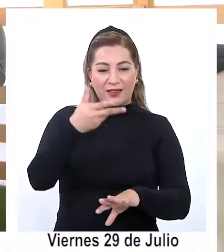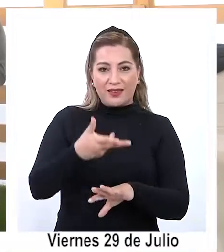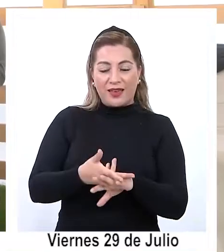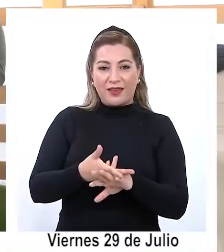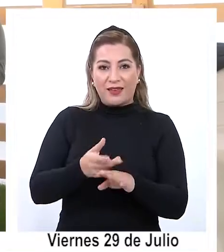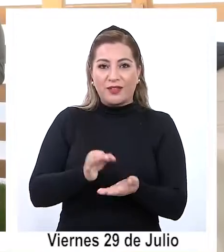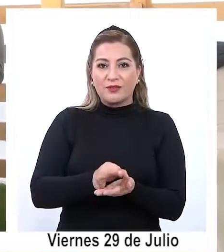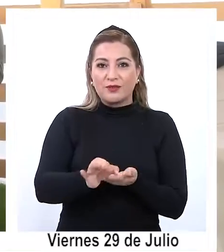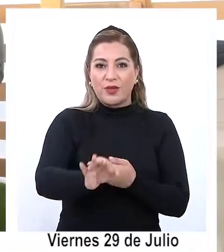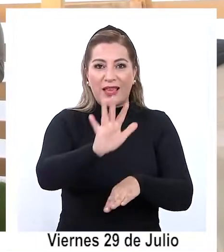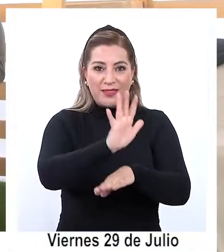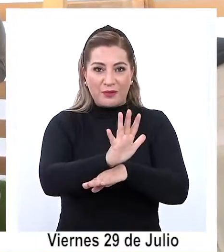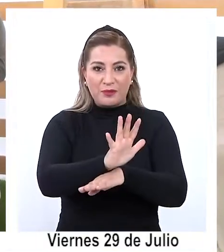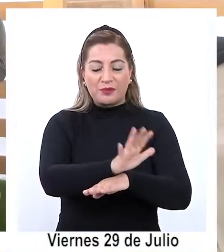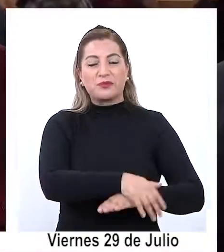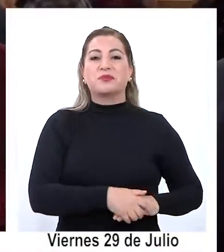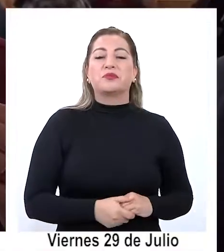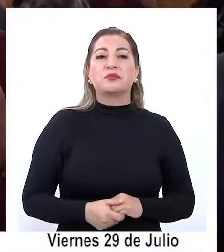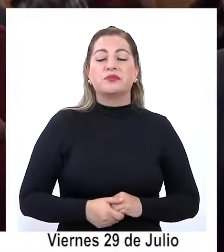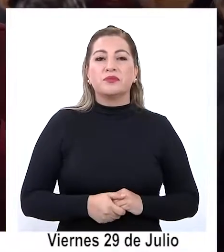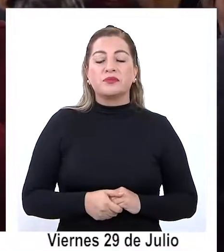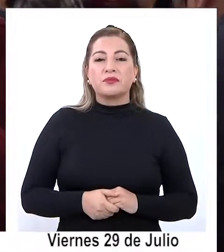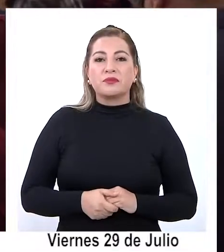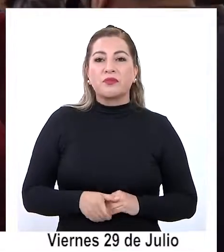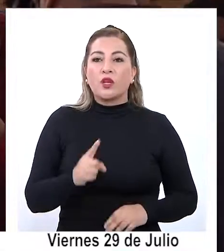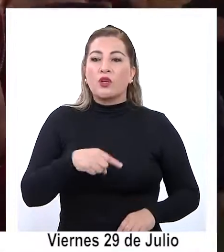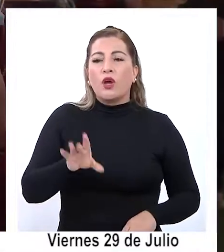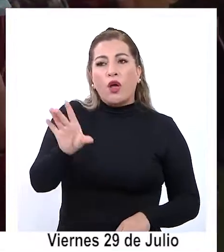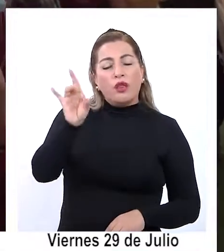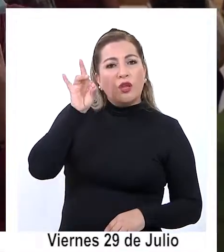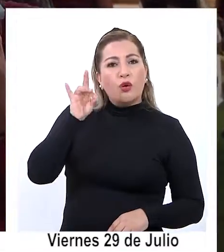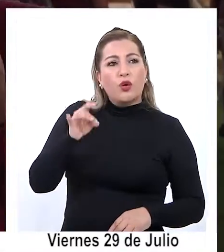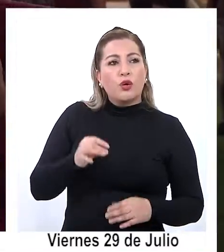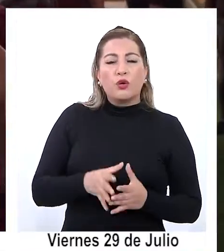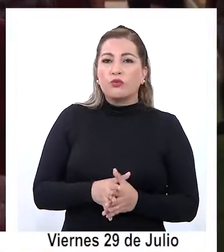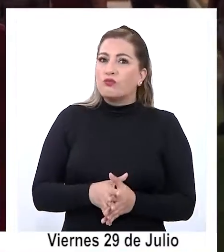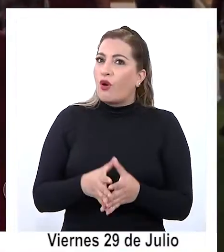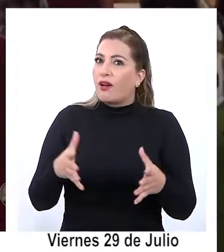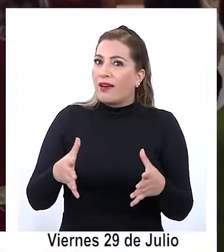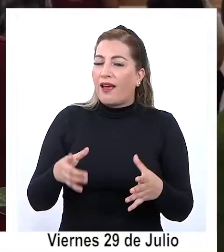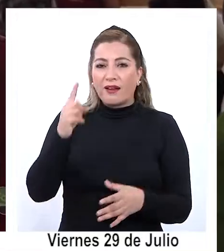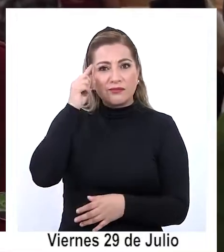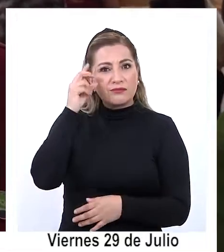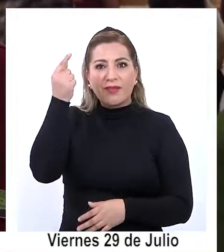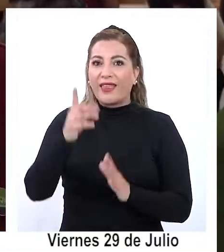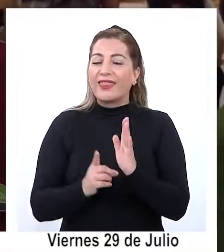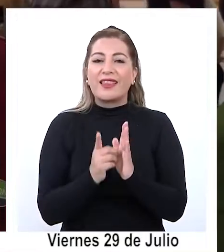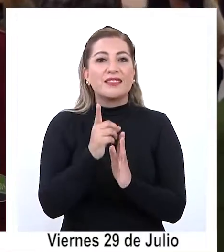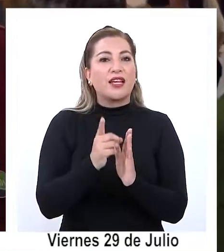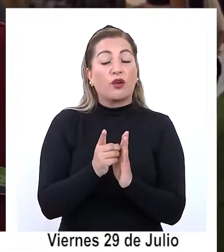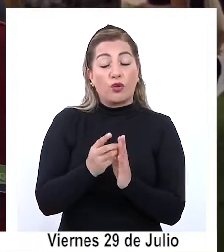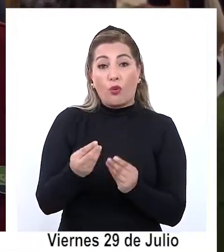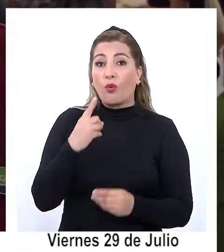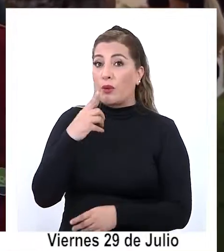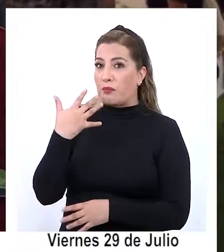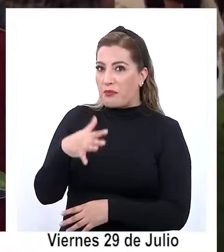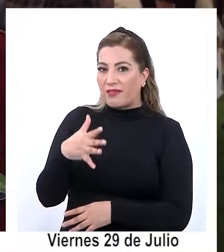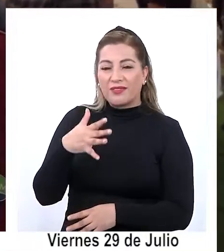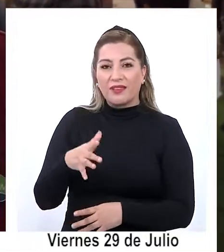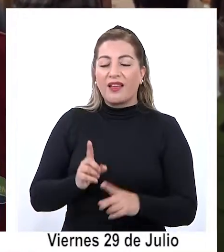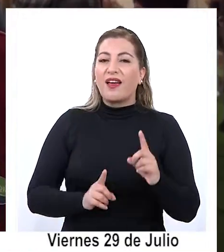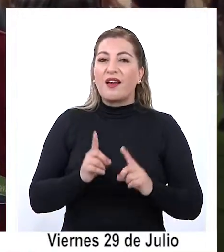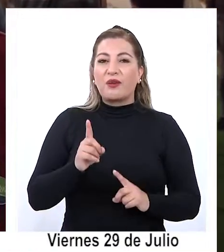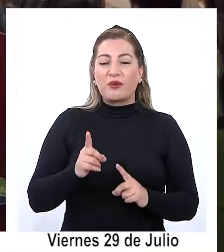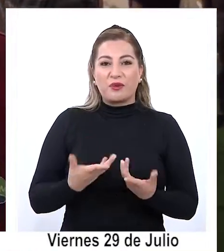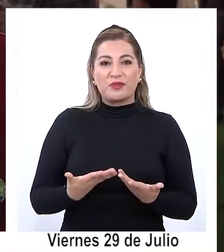en la provincia del Tamarugal. Hemos visto de alguna forma acá grandes innovaciones y grandes desarrollos bien atractivos, y creo que de alguna